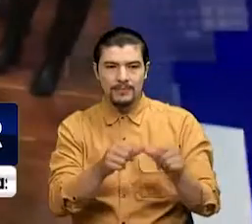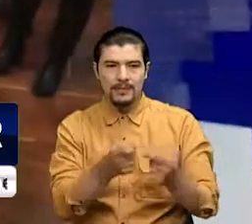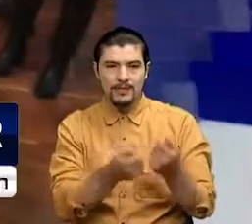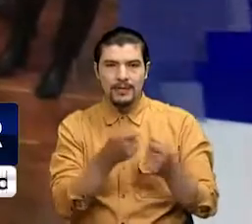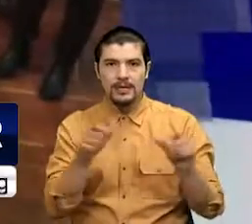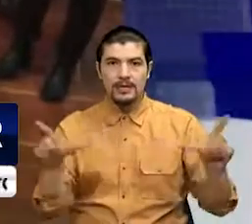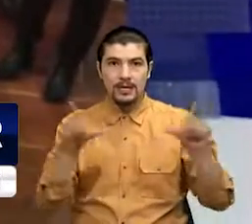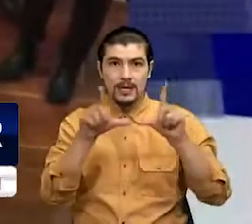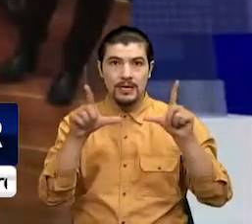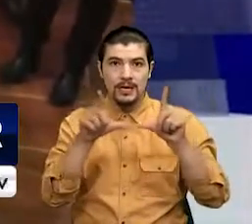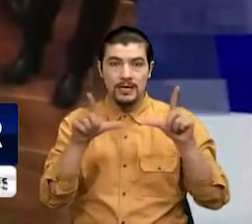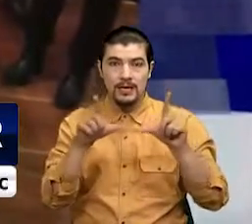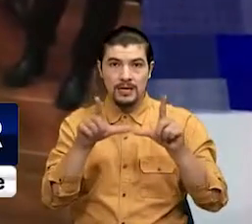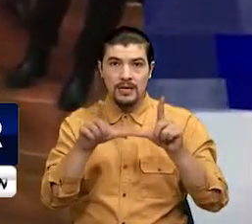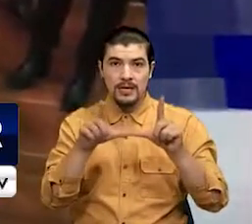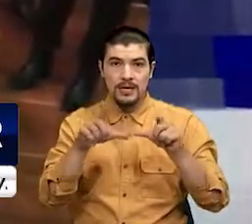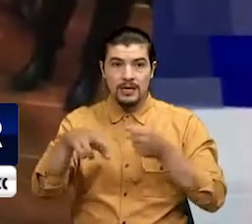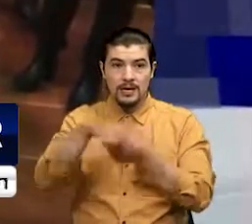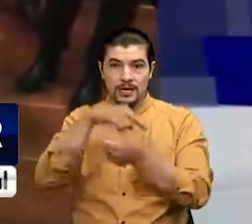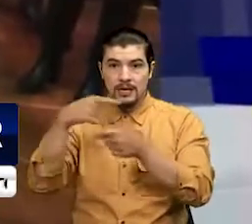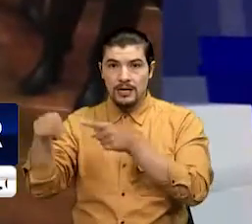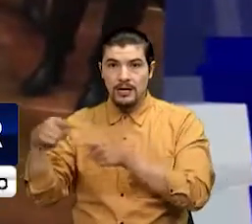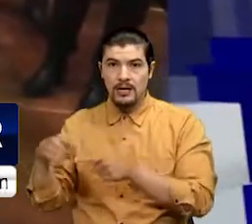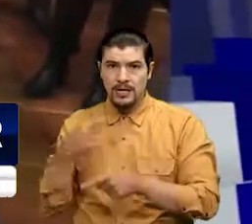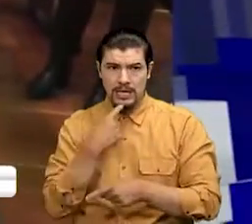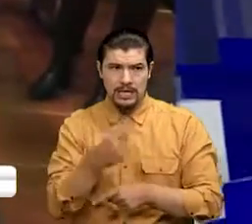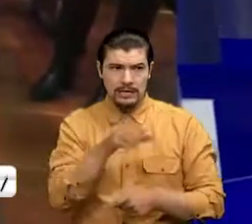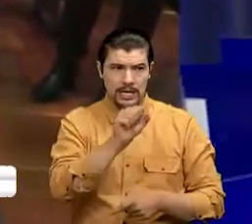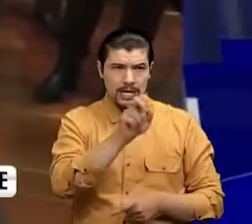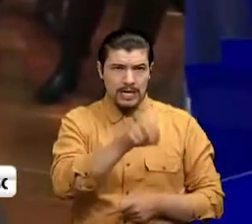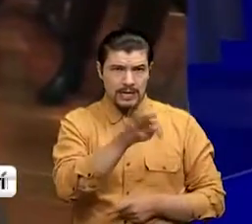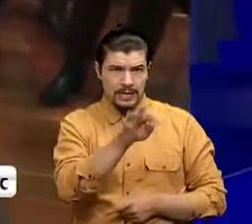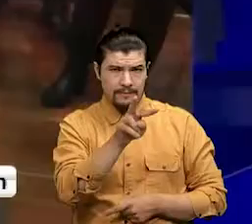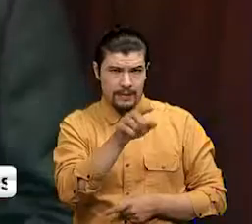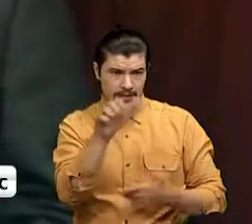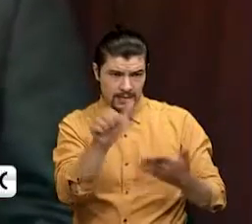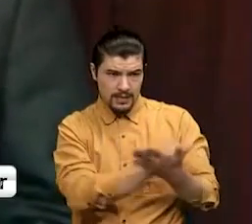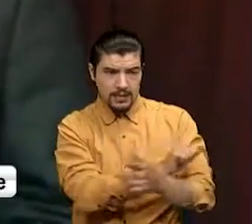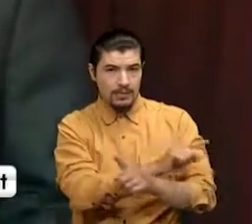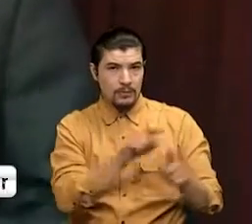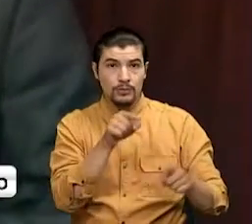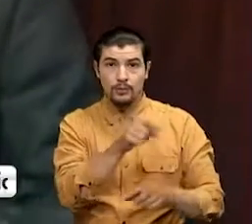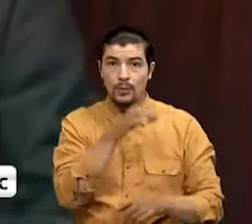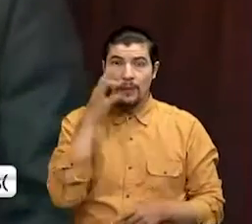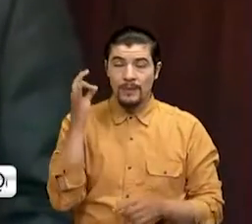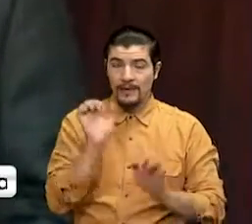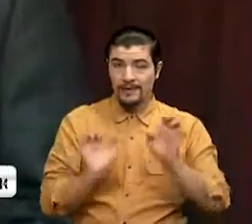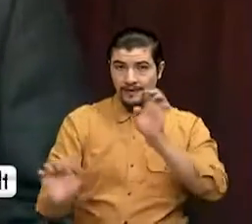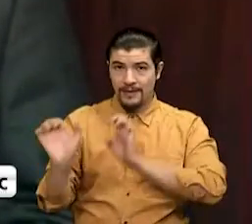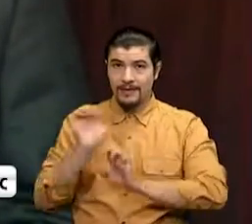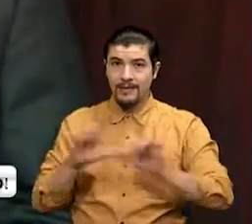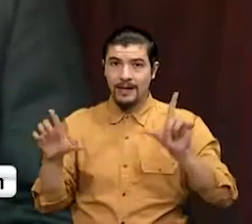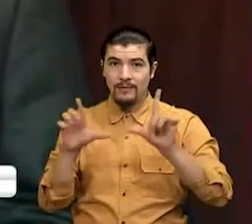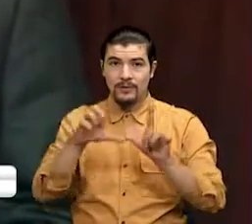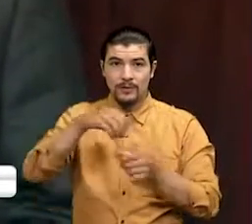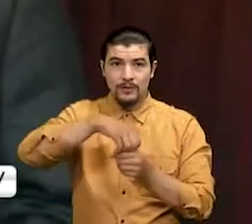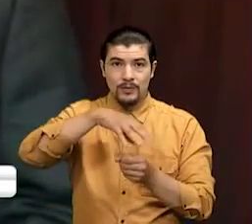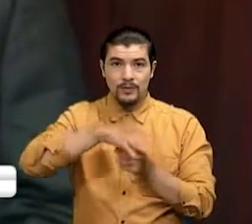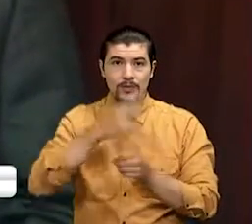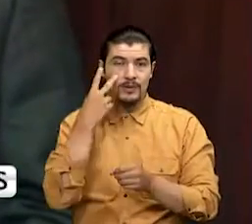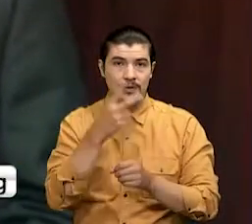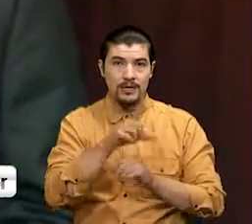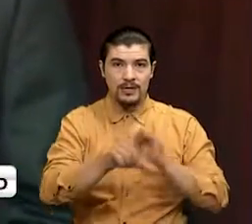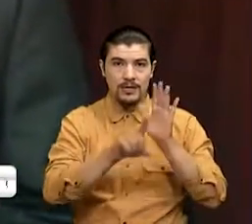regional oponiéndose a la eliminación de la autoridad nacional de televisión que se contemplaba en la ley de